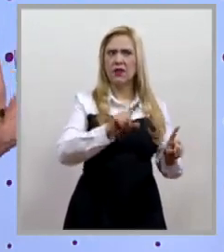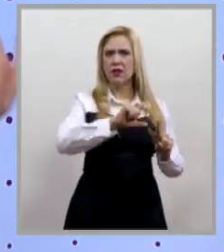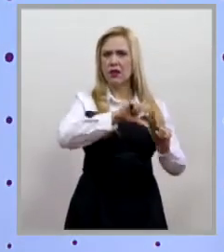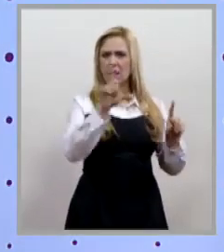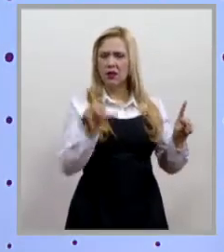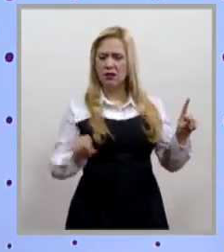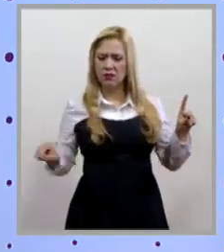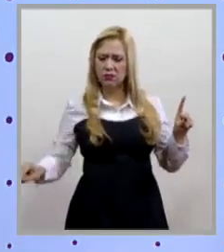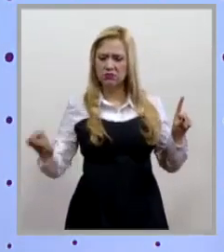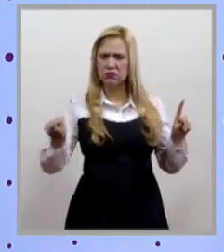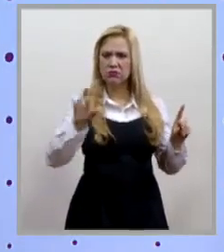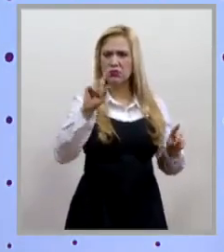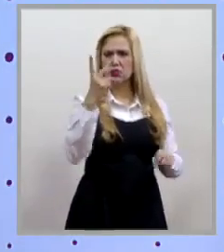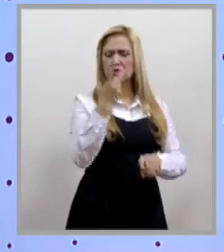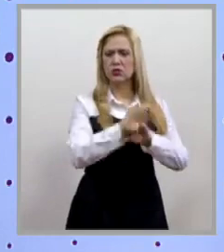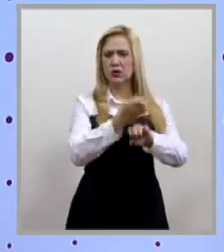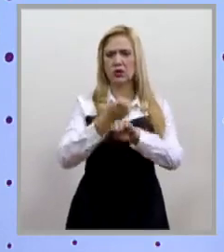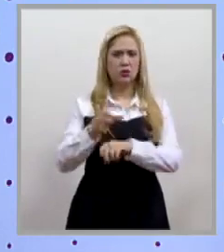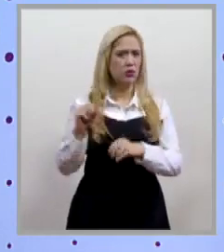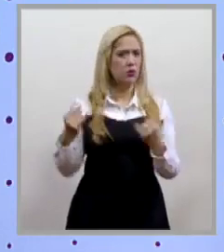ley modelo a nivel